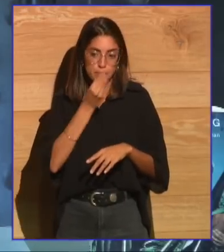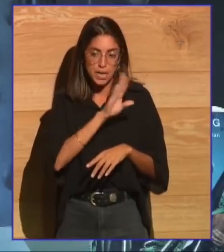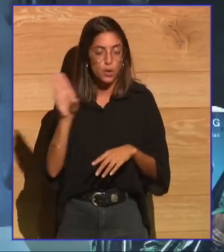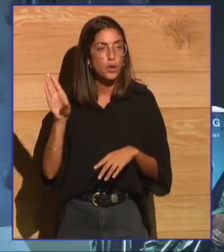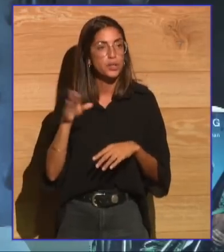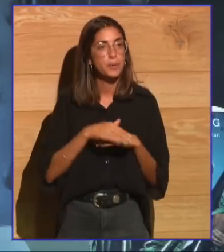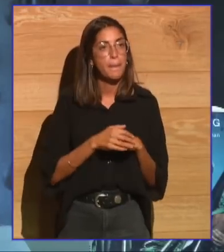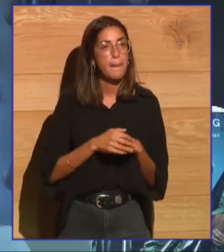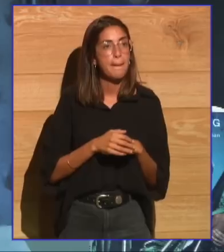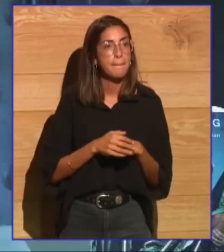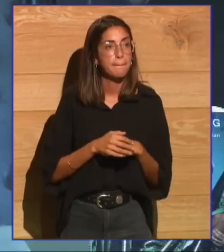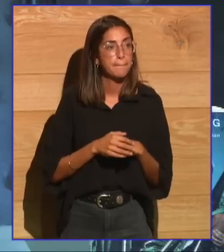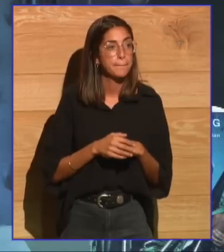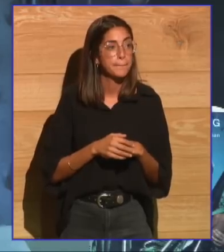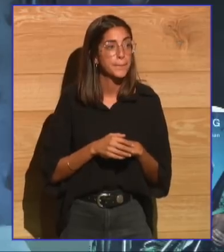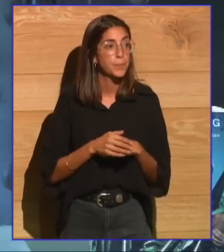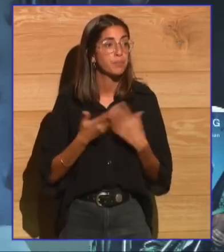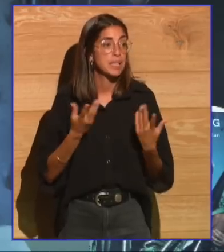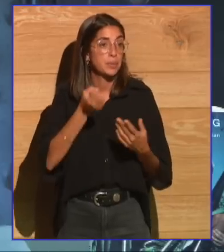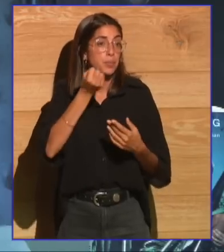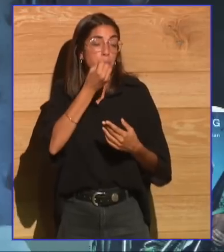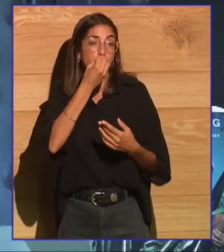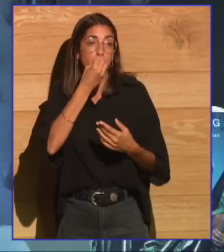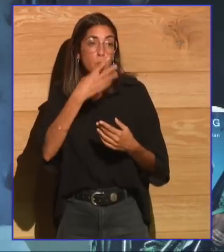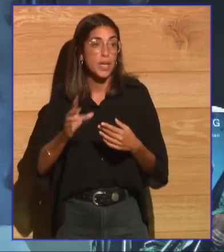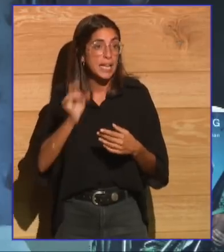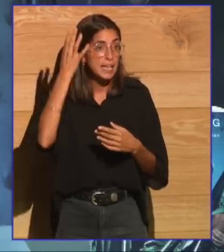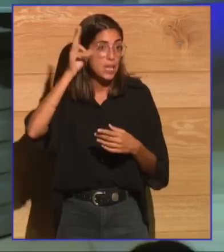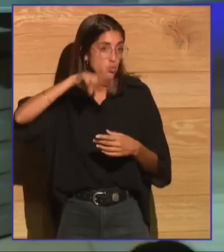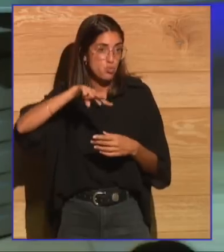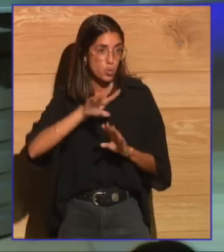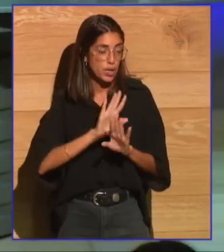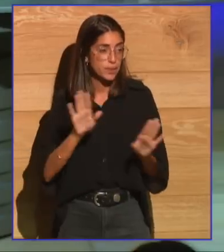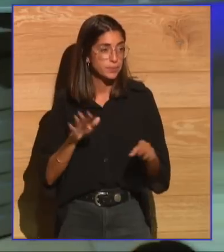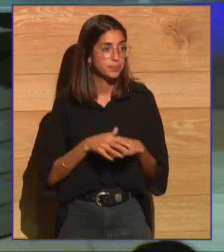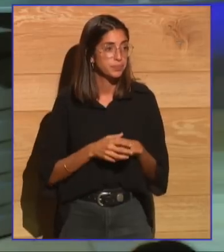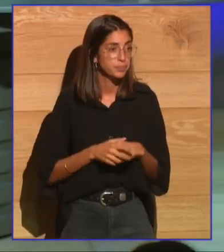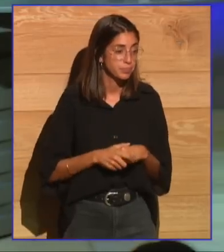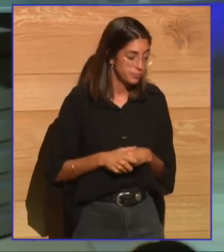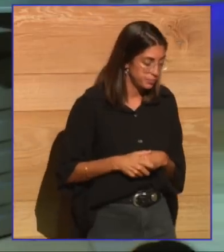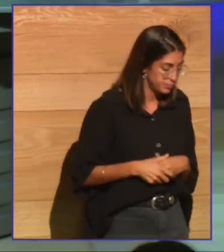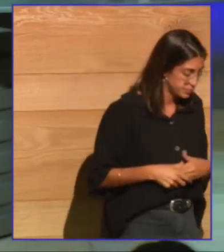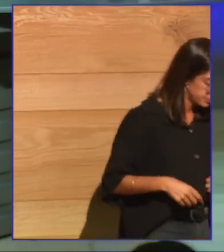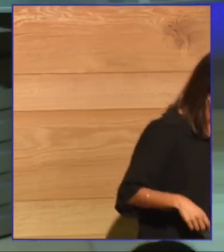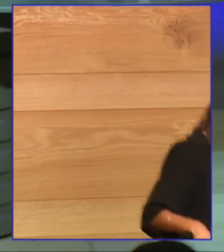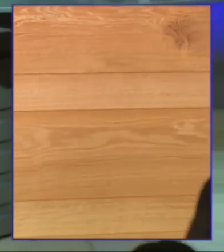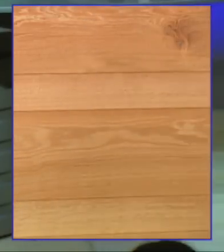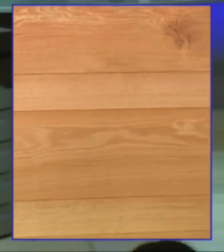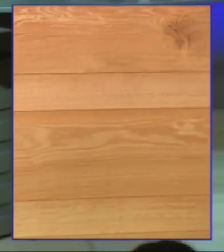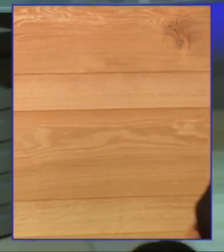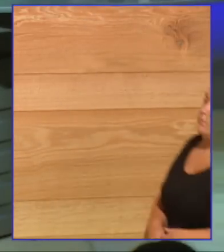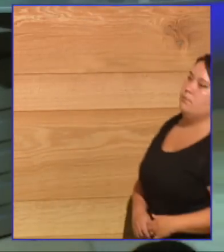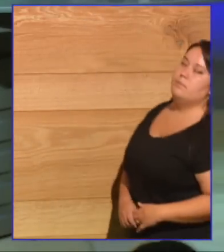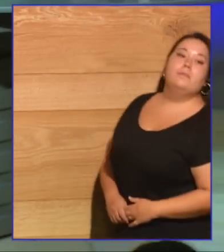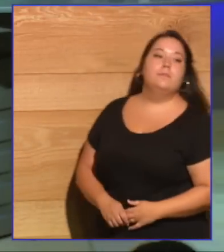está una película de episodios nunca es una buena idea u2 no todavía no a quien desea hablar deportes